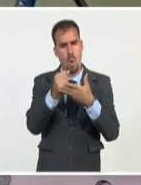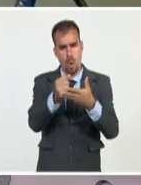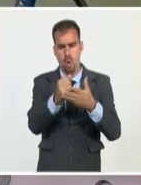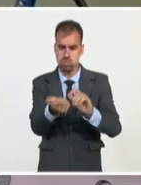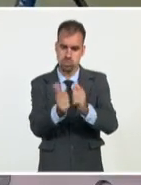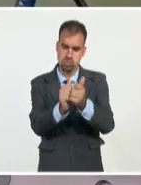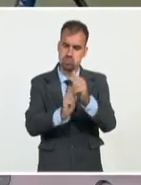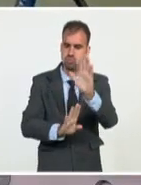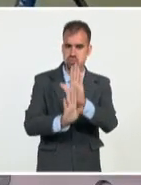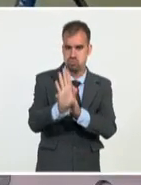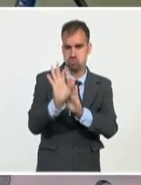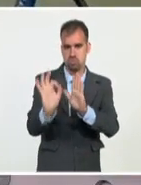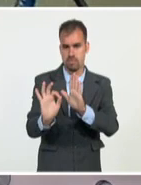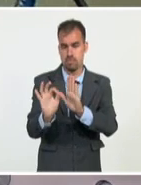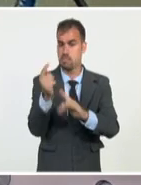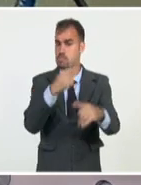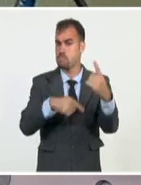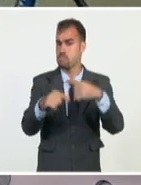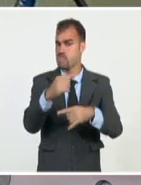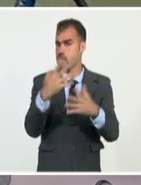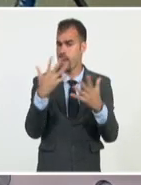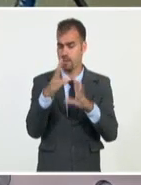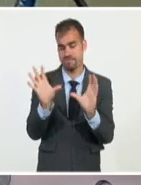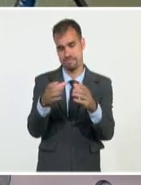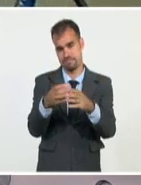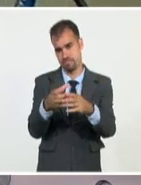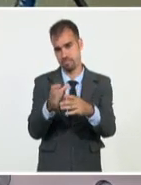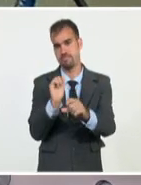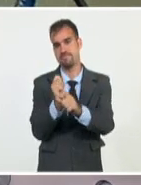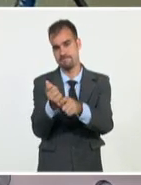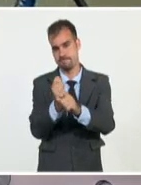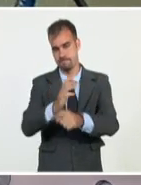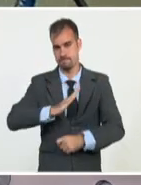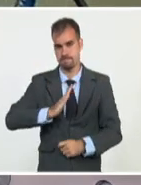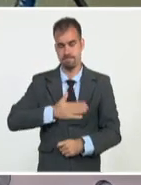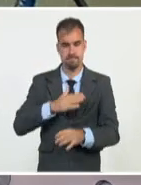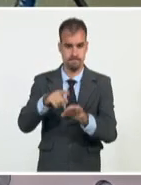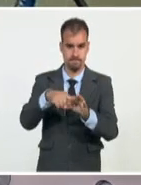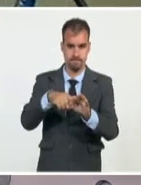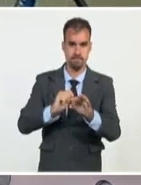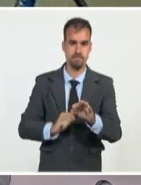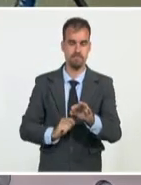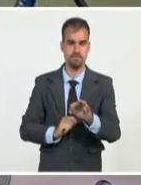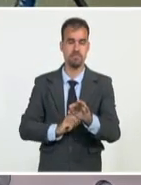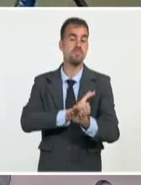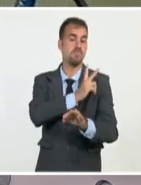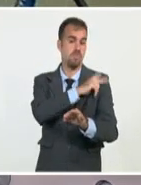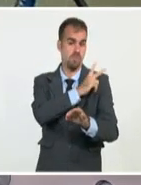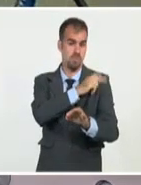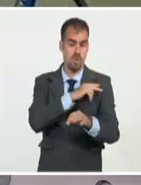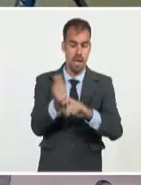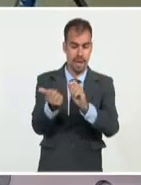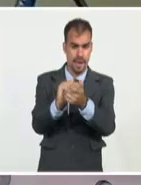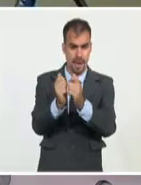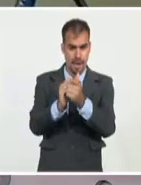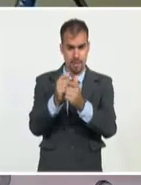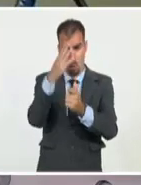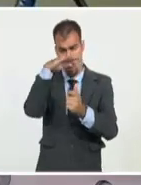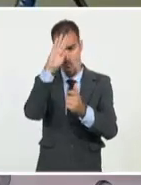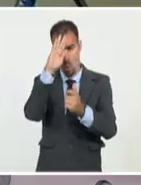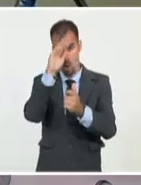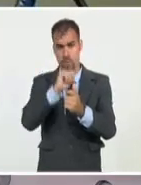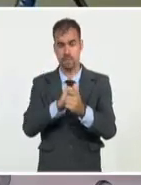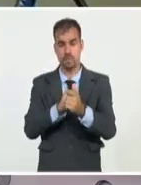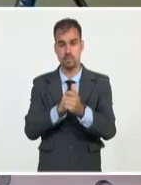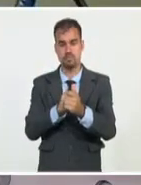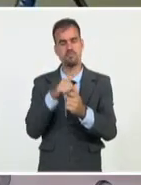en especial a sus queridos piratas de la isla. Las principales autoridades del INDER y el Comité Olímpico Cubano expresan